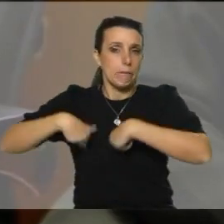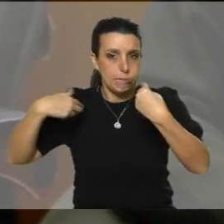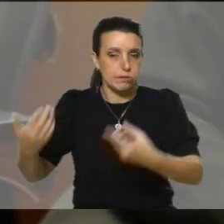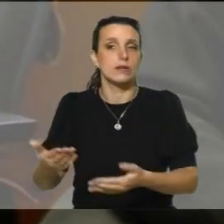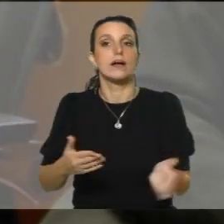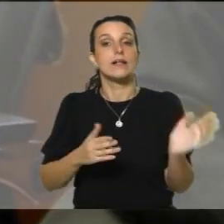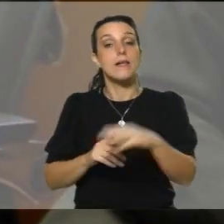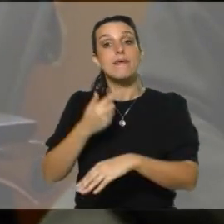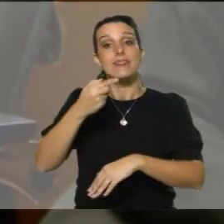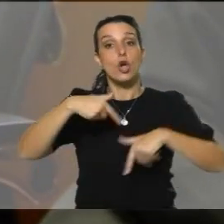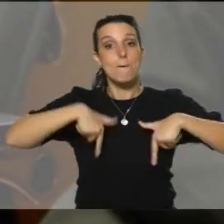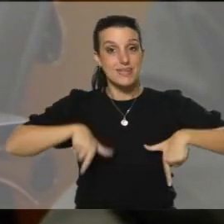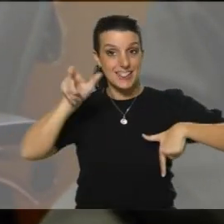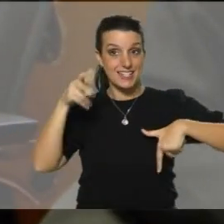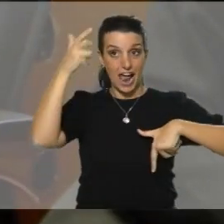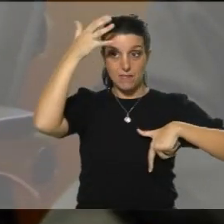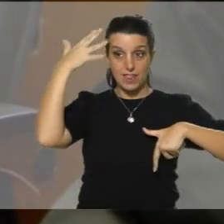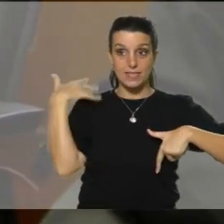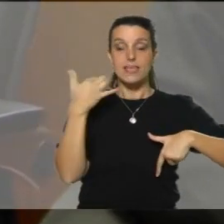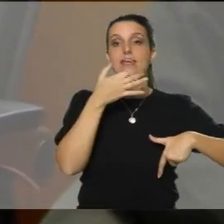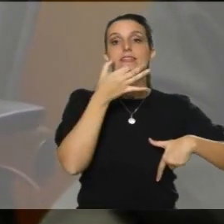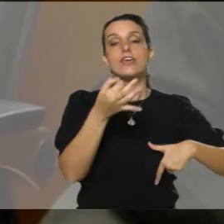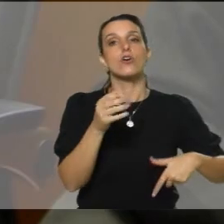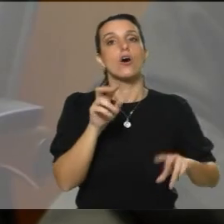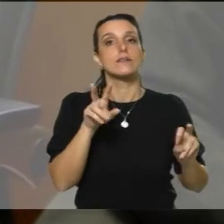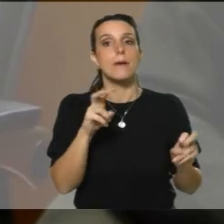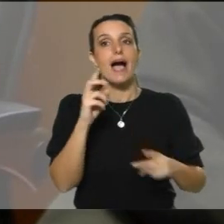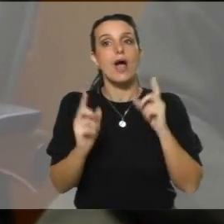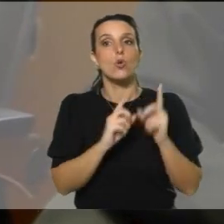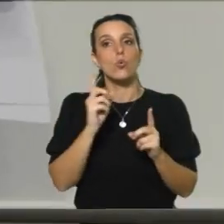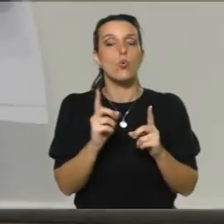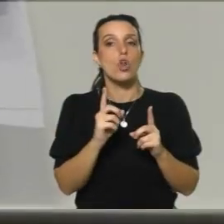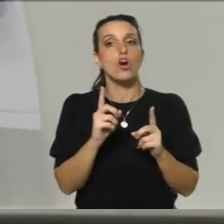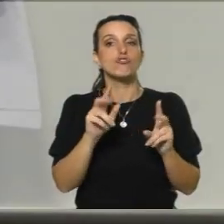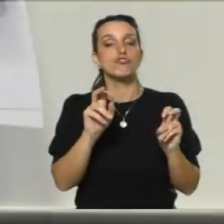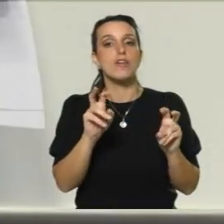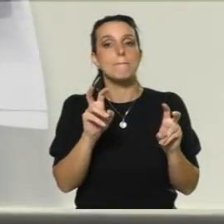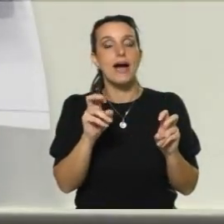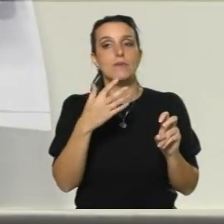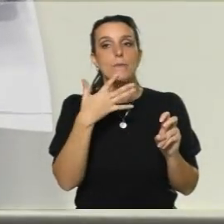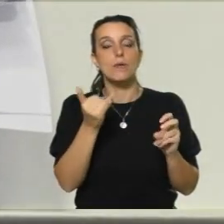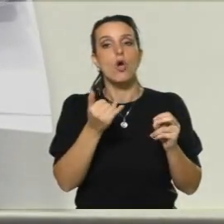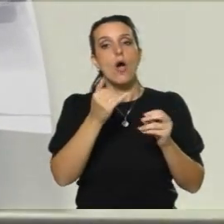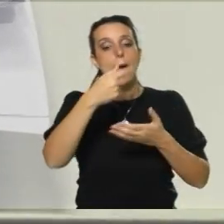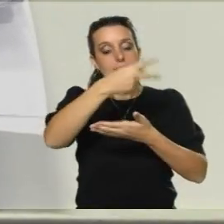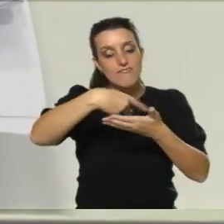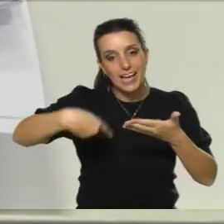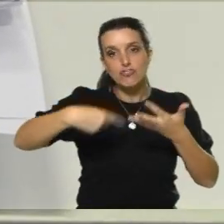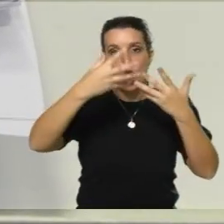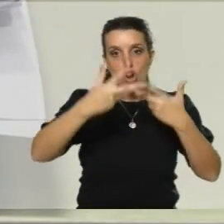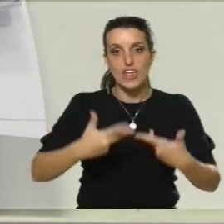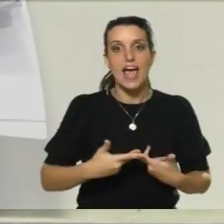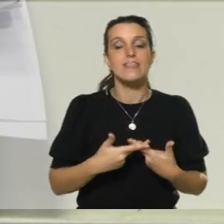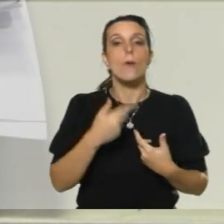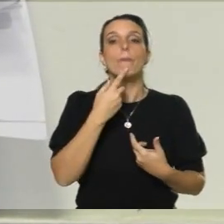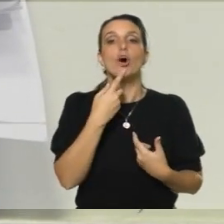señaló la ministra que se evitó eh algunos desvíos de lo que es la planificación inicial de la política